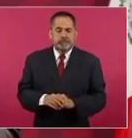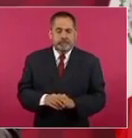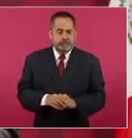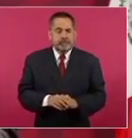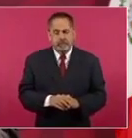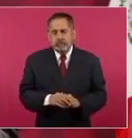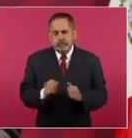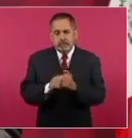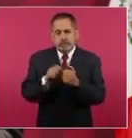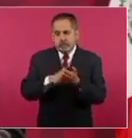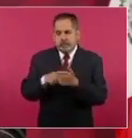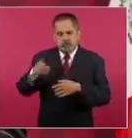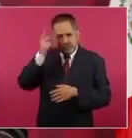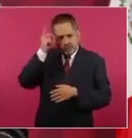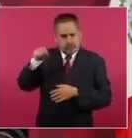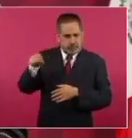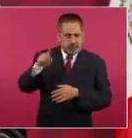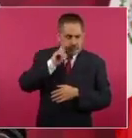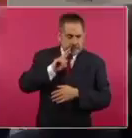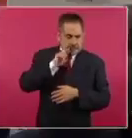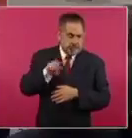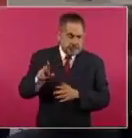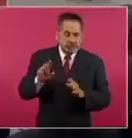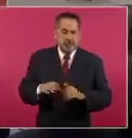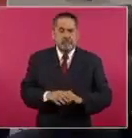con el propietario,